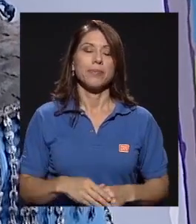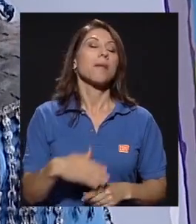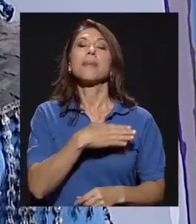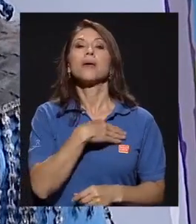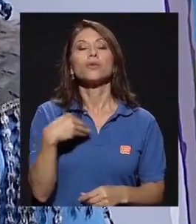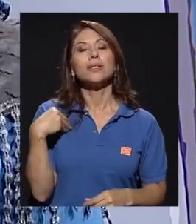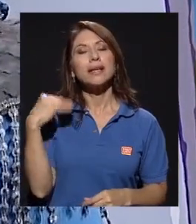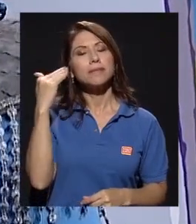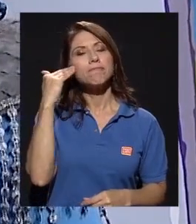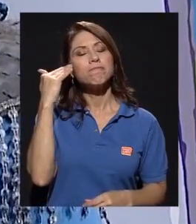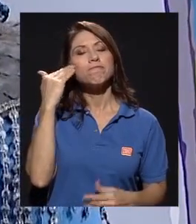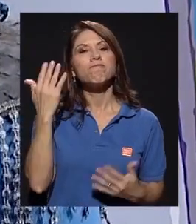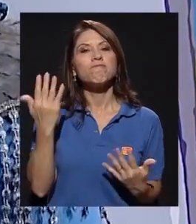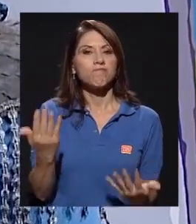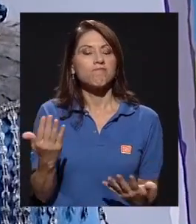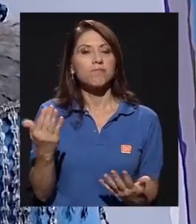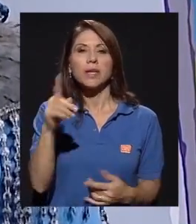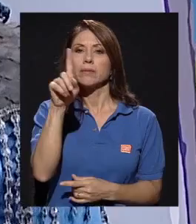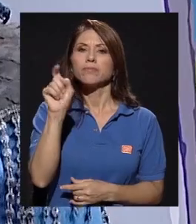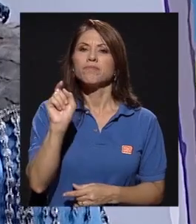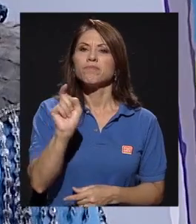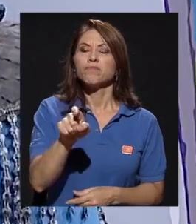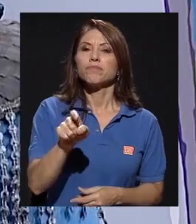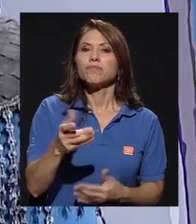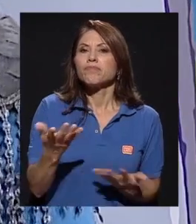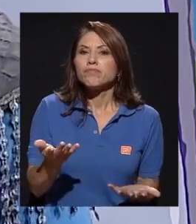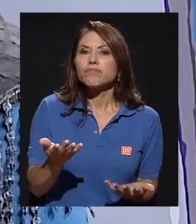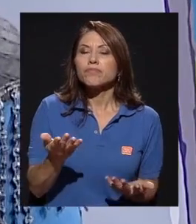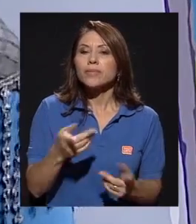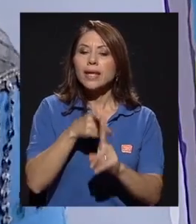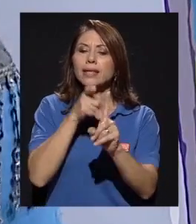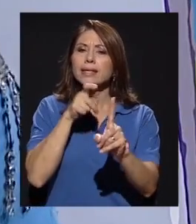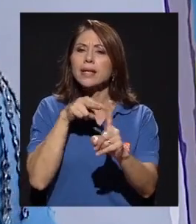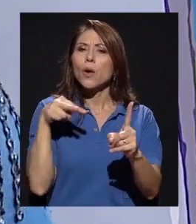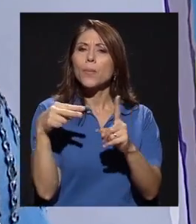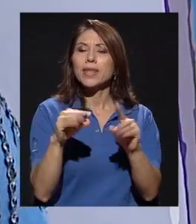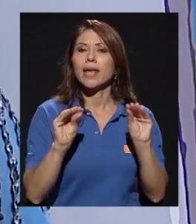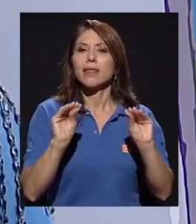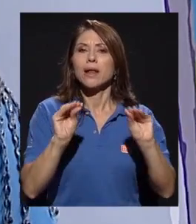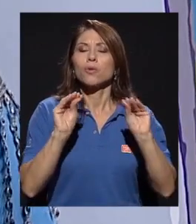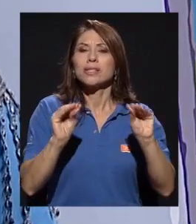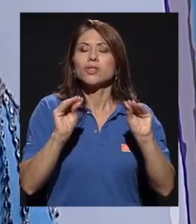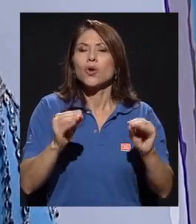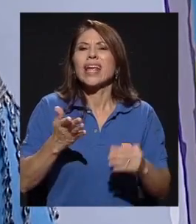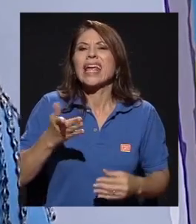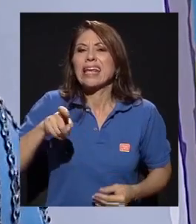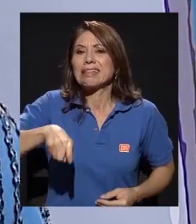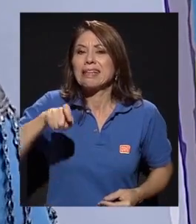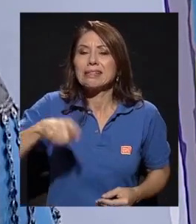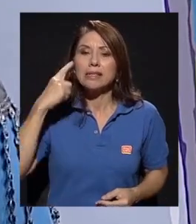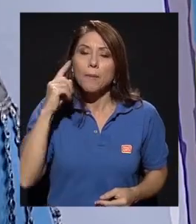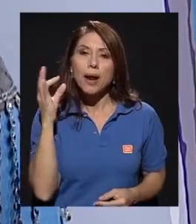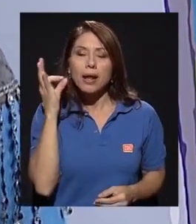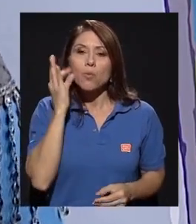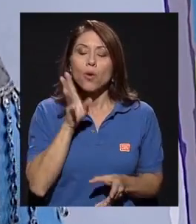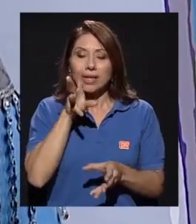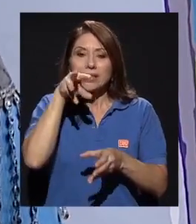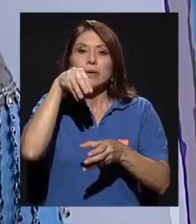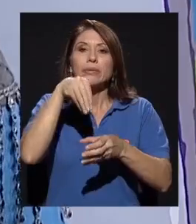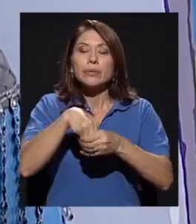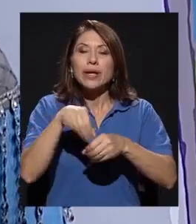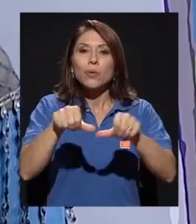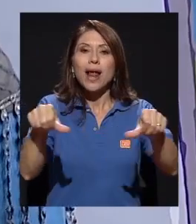qué se necesita preguntarle empezar por preguntarle qué se necesita desde la óptica de la educación para insertar precisamente las mujeres en una